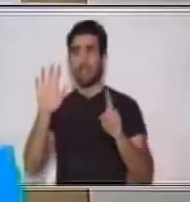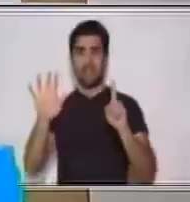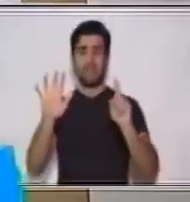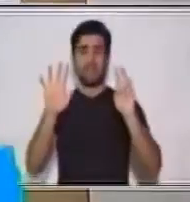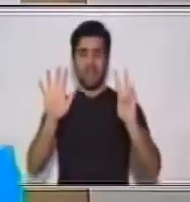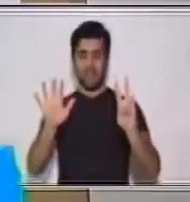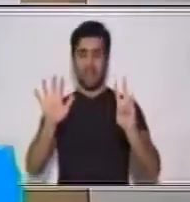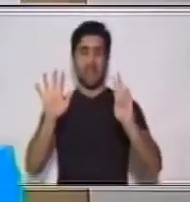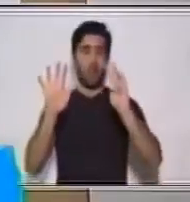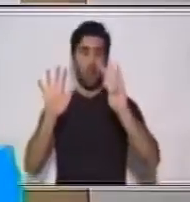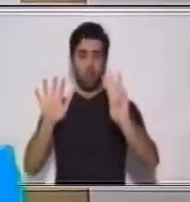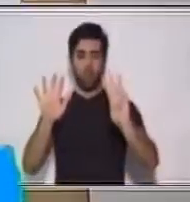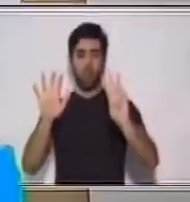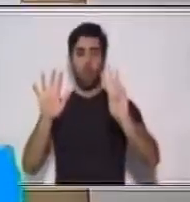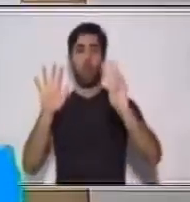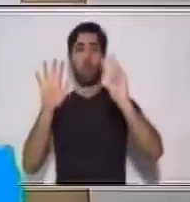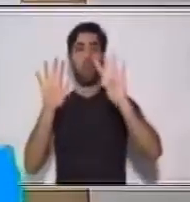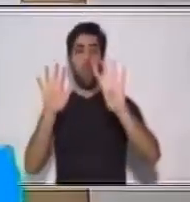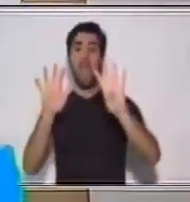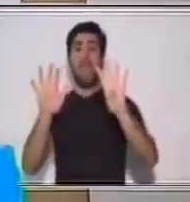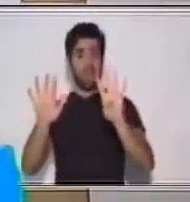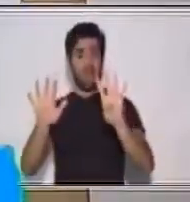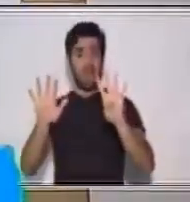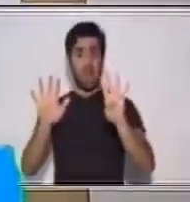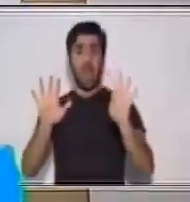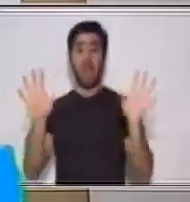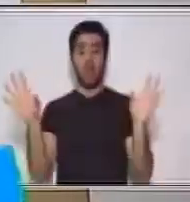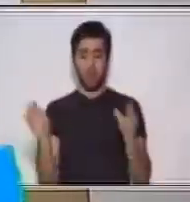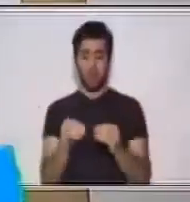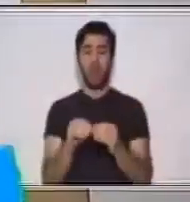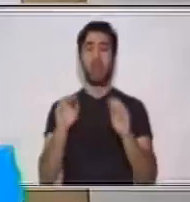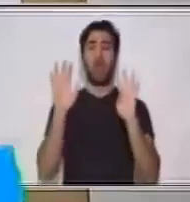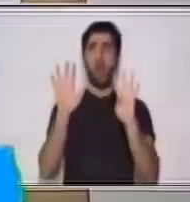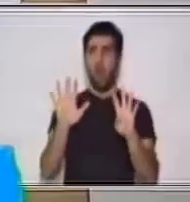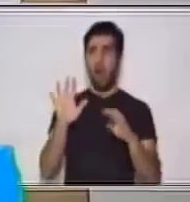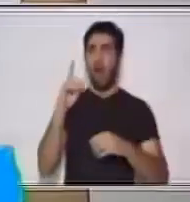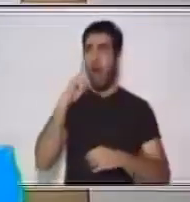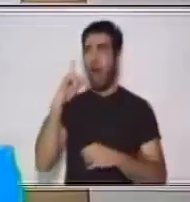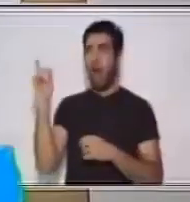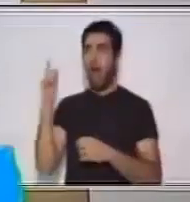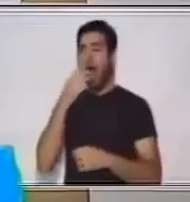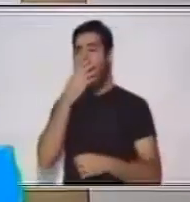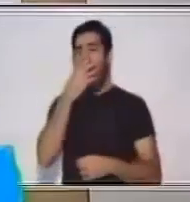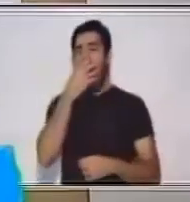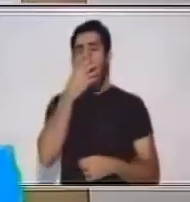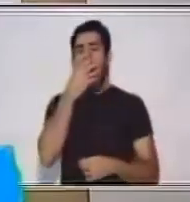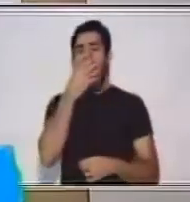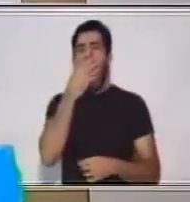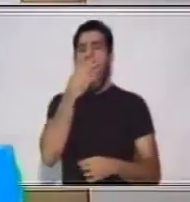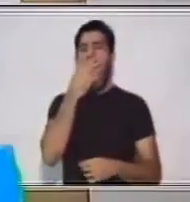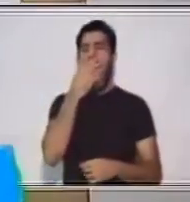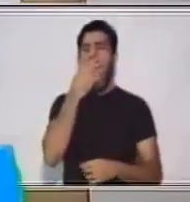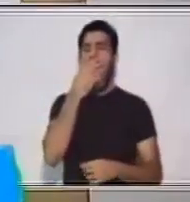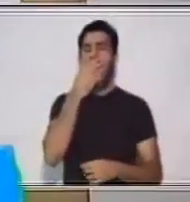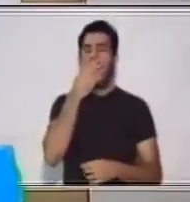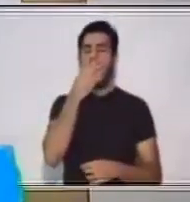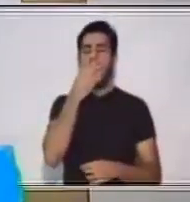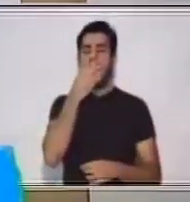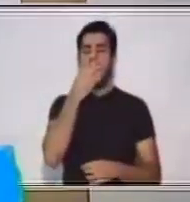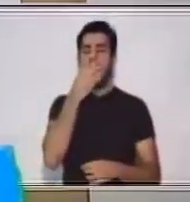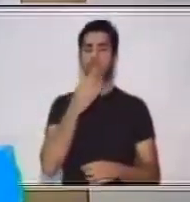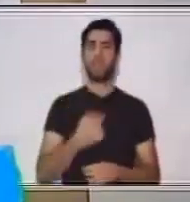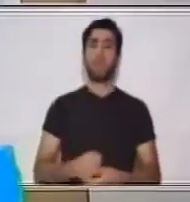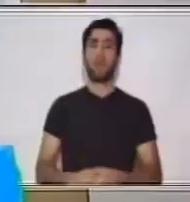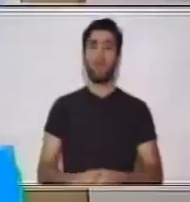7, 8, 9. Tengo 9. Este es el signo igual. Son